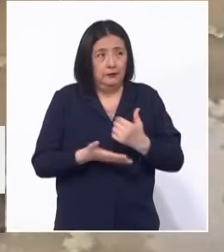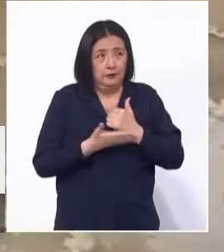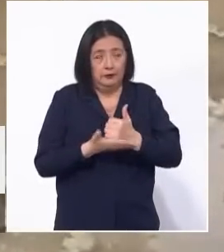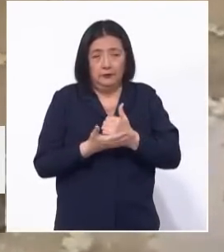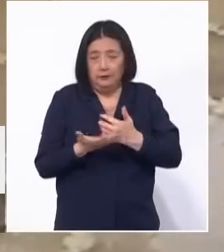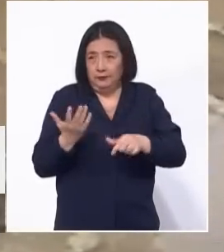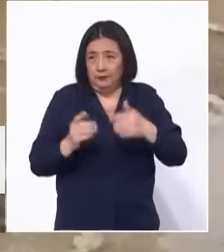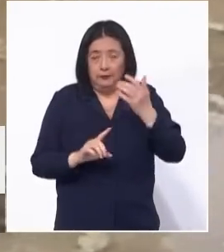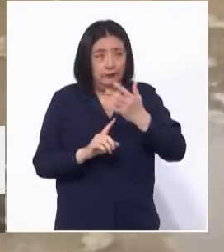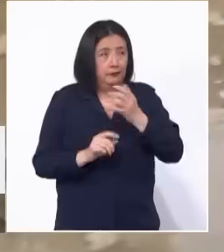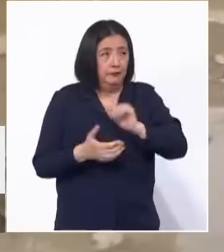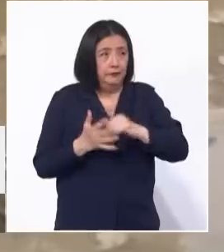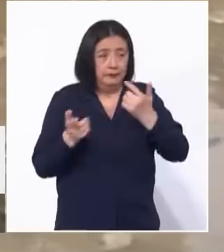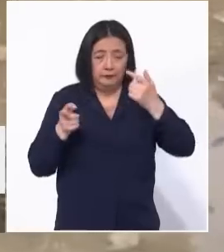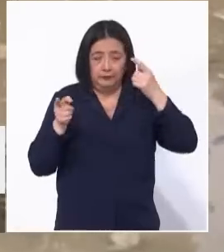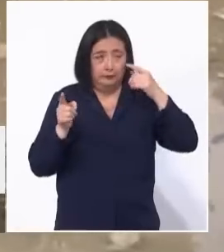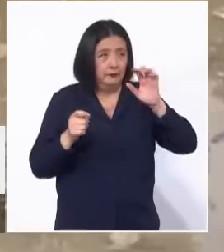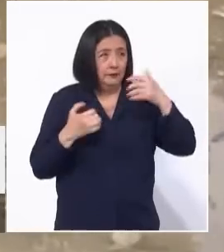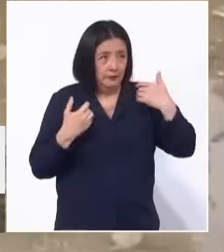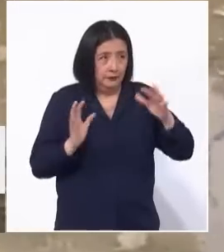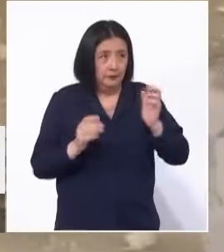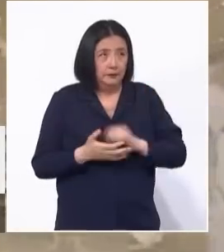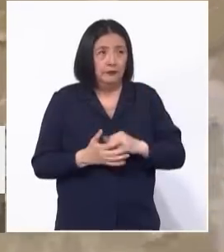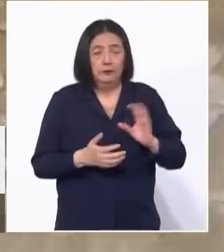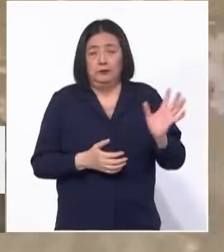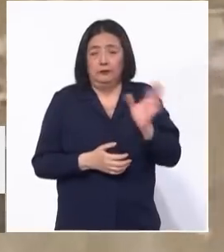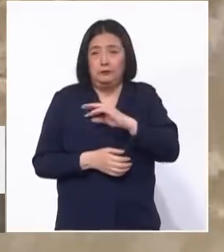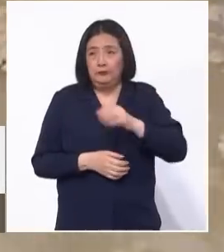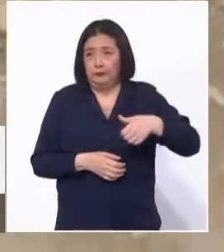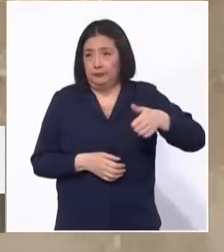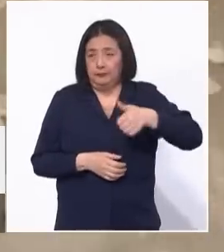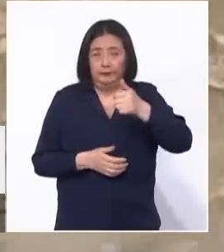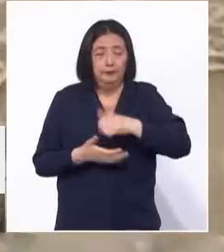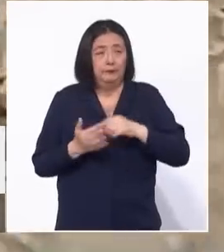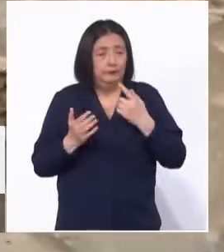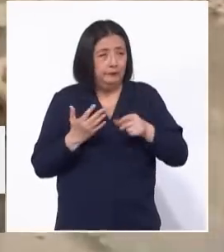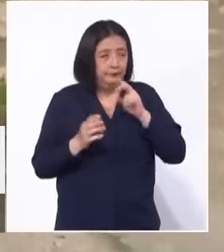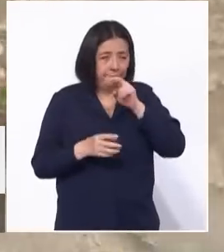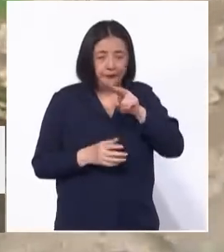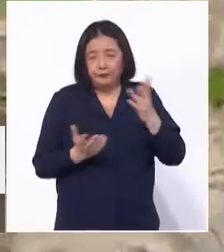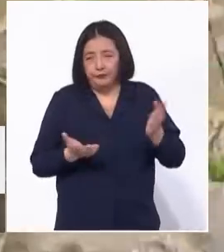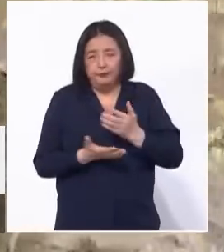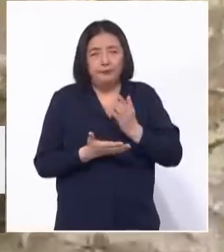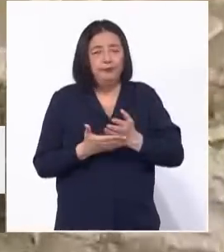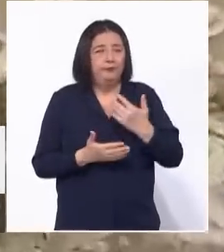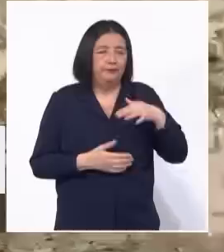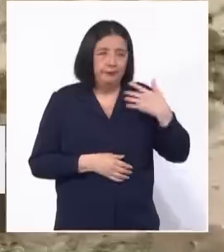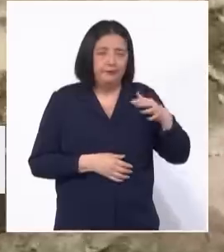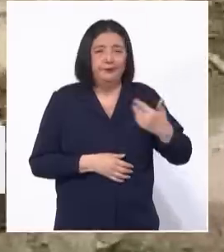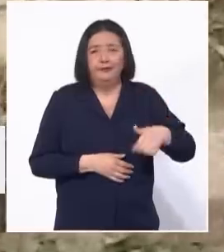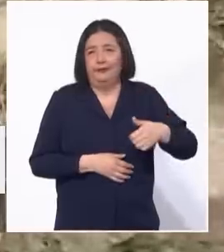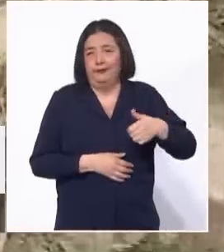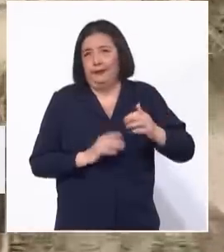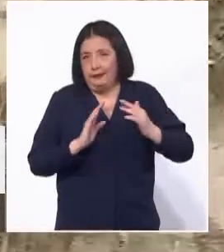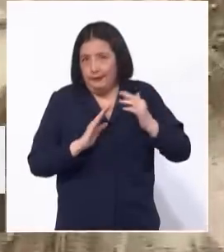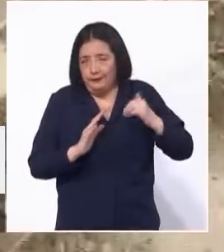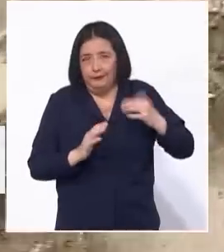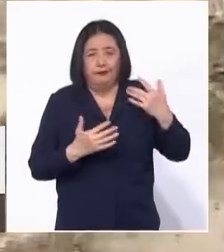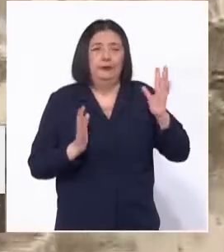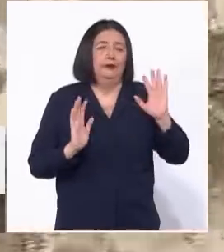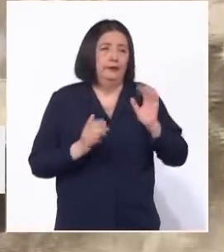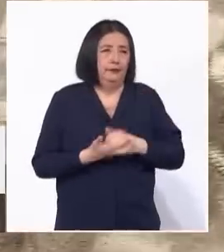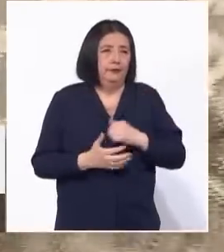asistencia técnica y coordinación. Ya hemos coordinado con todas las autoridades para ver justamente este problema. Ya las autoridades locales están tomando